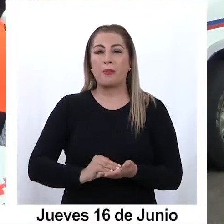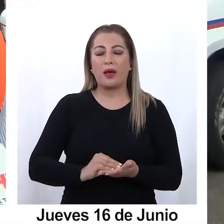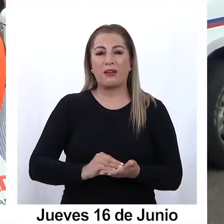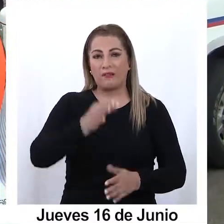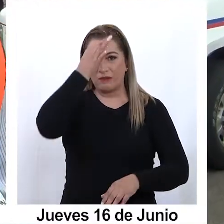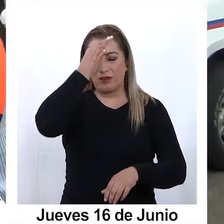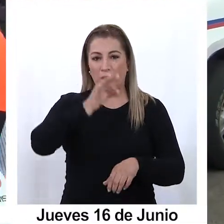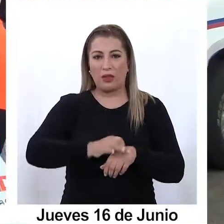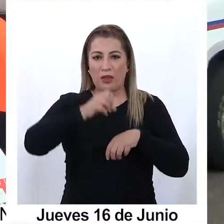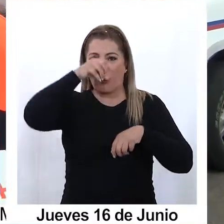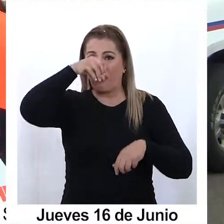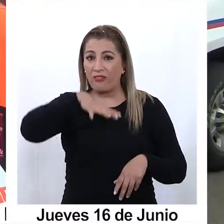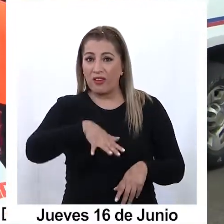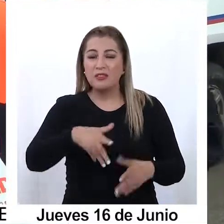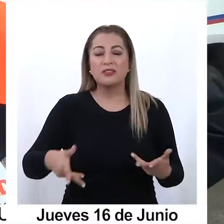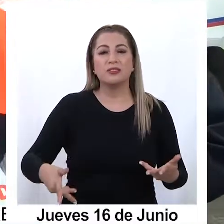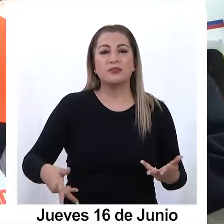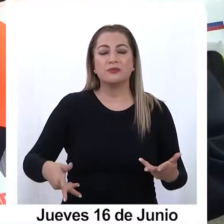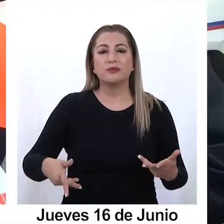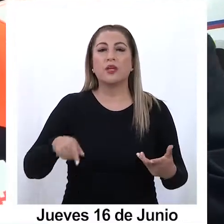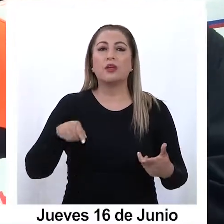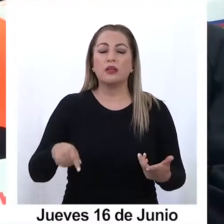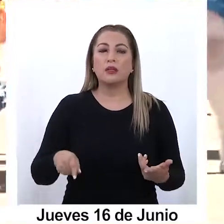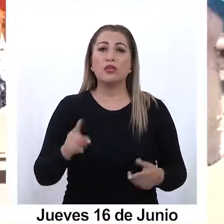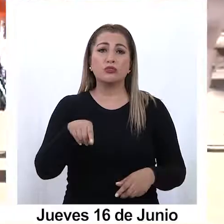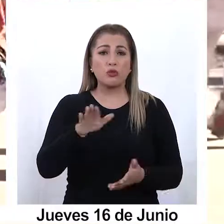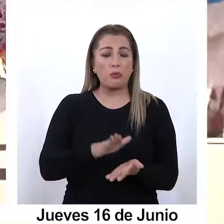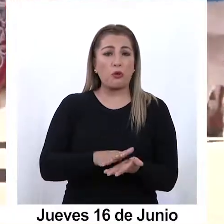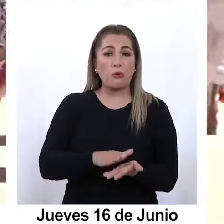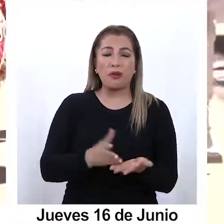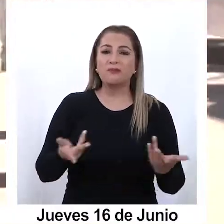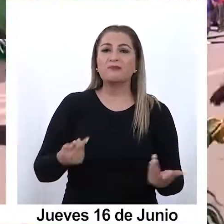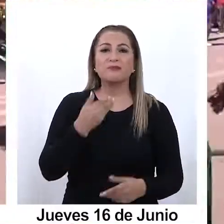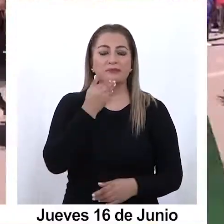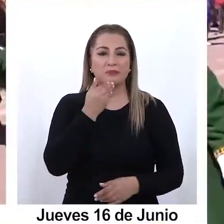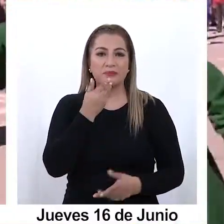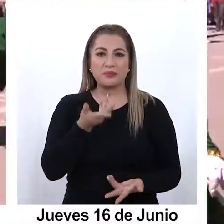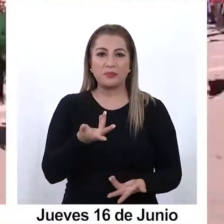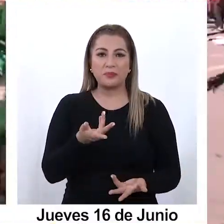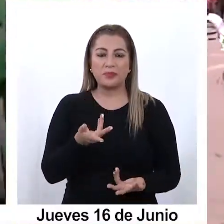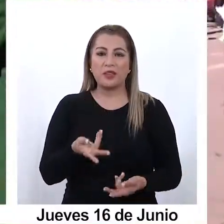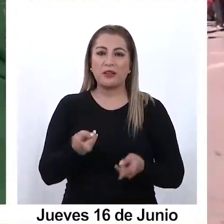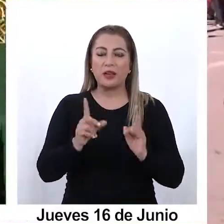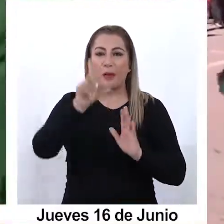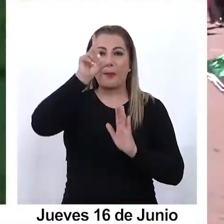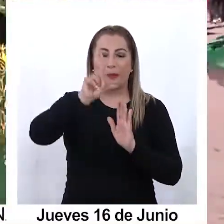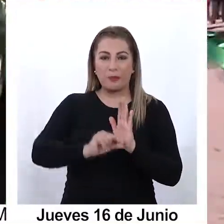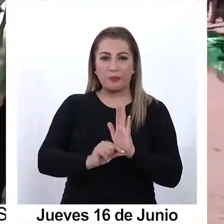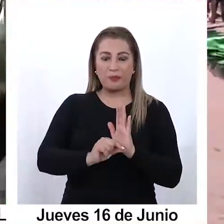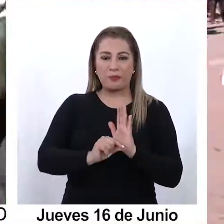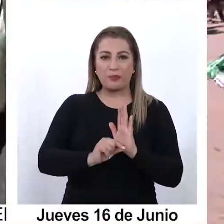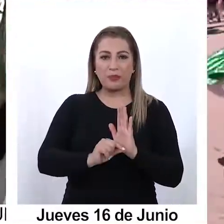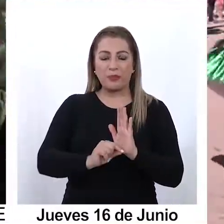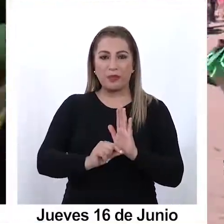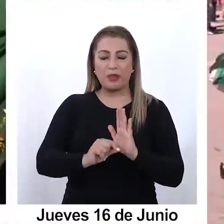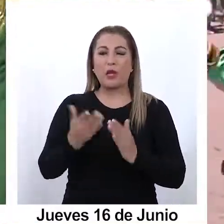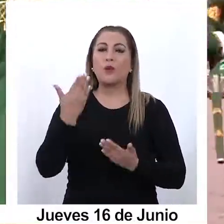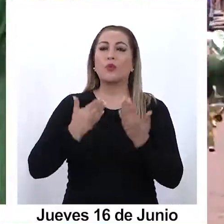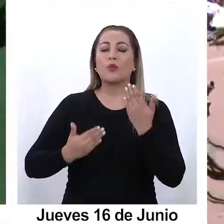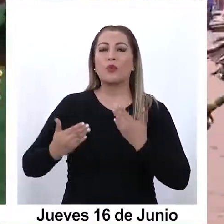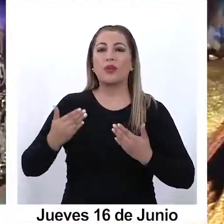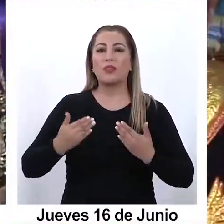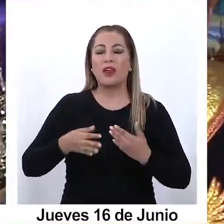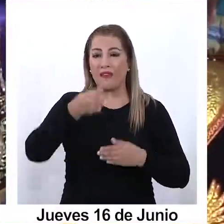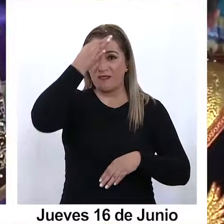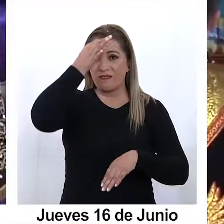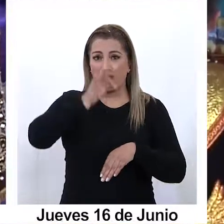viral de otras enfermedades. Por lo tanto, una medida como la que se ha propuesto también permite disminuir y contener justamente la